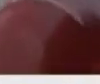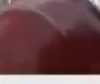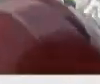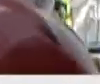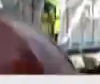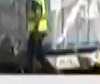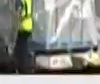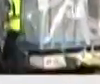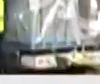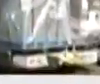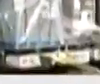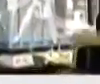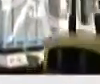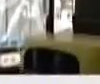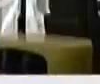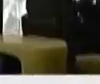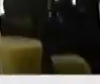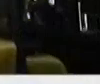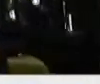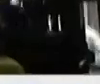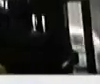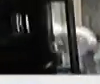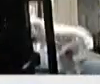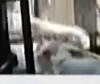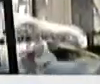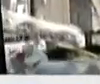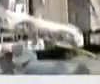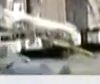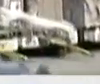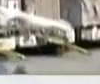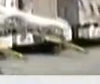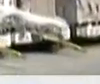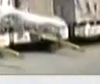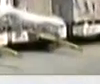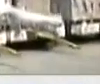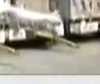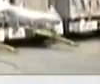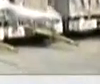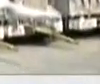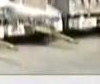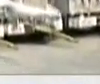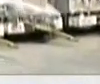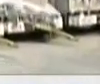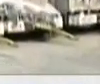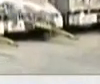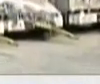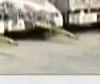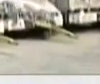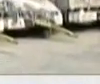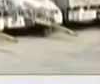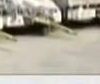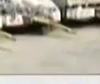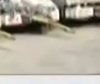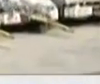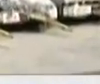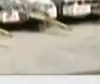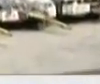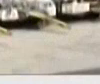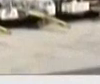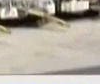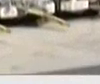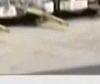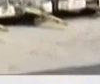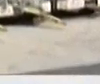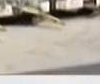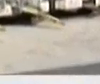y cuando se hace seguro, es reiterar y regresar ya a las clases presenciales. Falta todavía para eso, hay que tenerlo claro